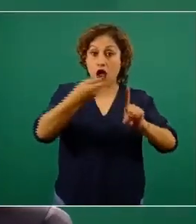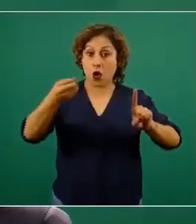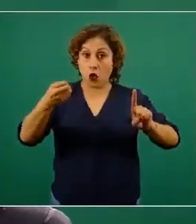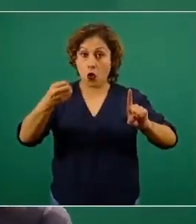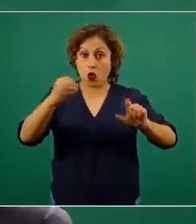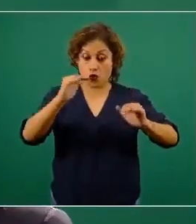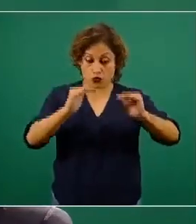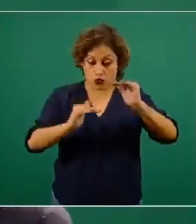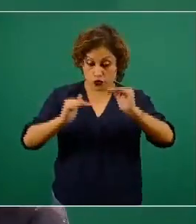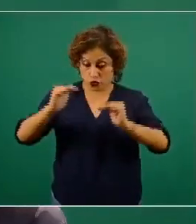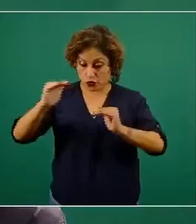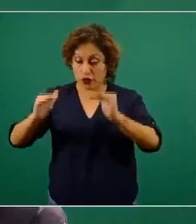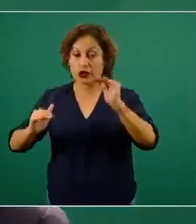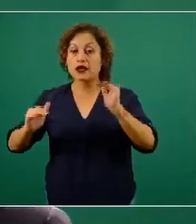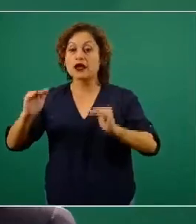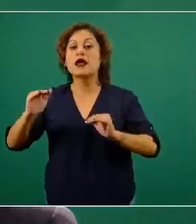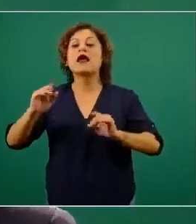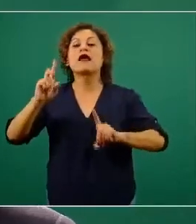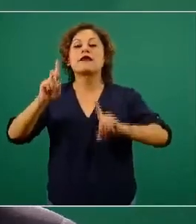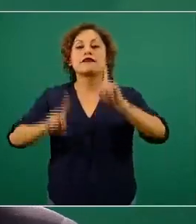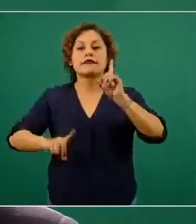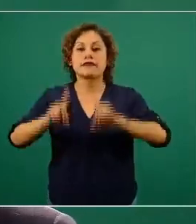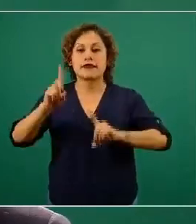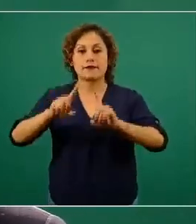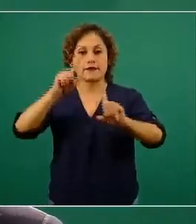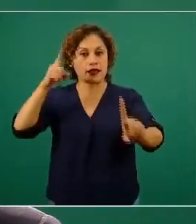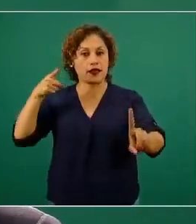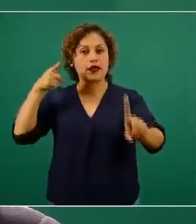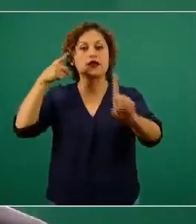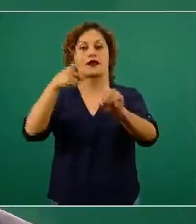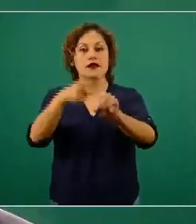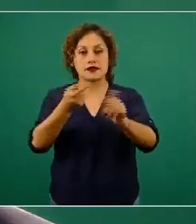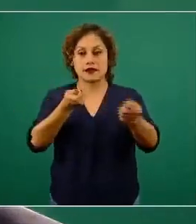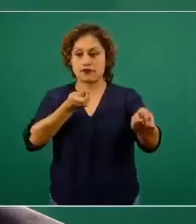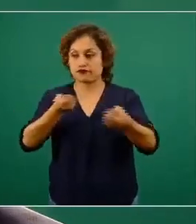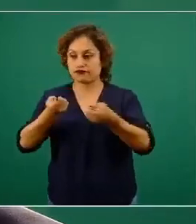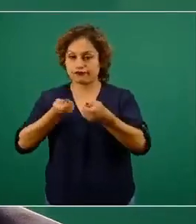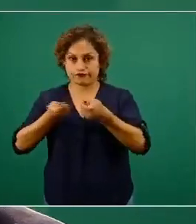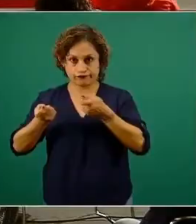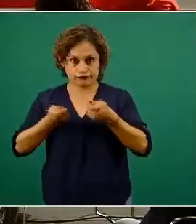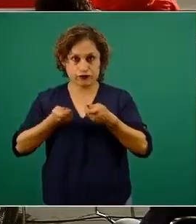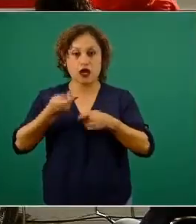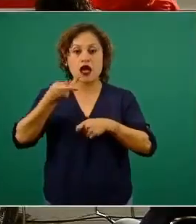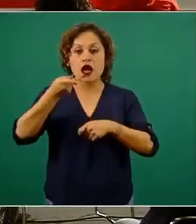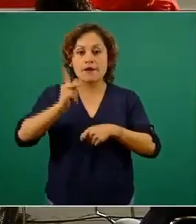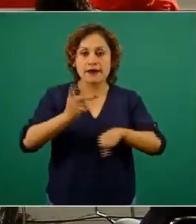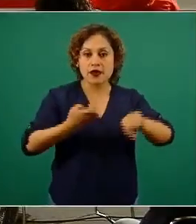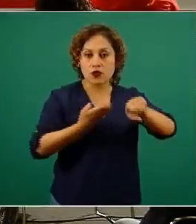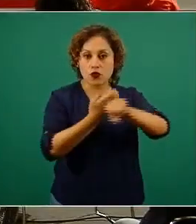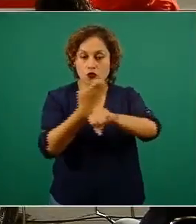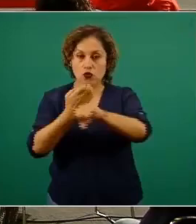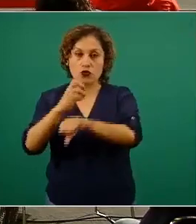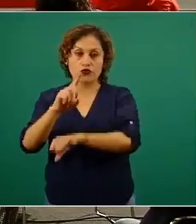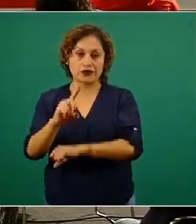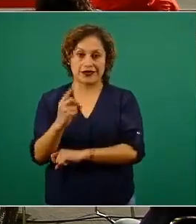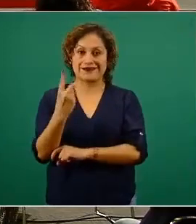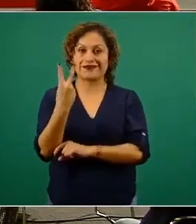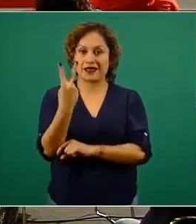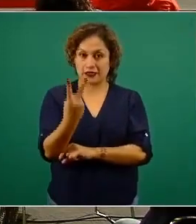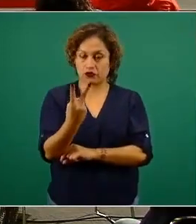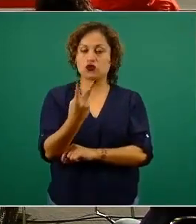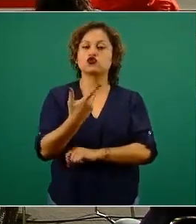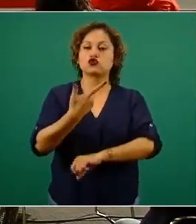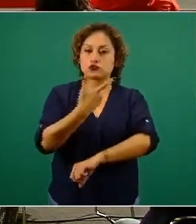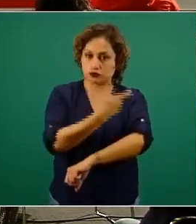aparición solo depende del tercer eje de priorización, que es el control epidémico, pero las 32 entidades federativas son prioritarias. Ahora, dentro